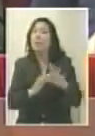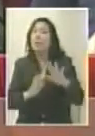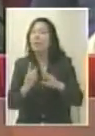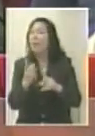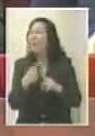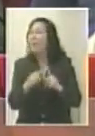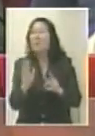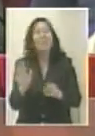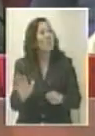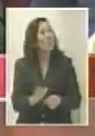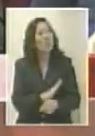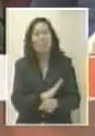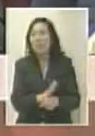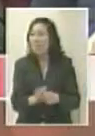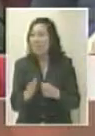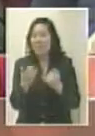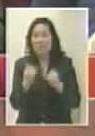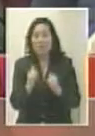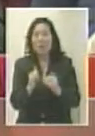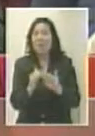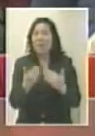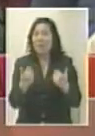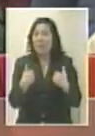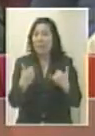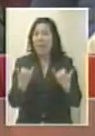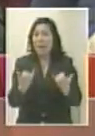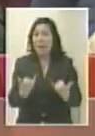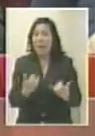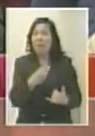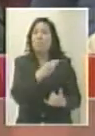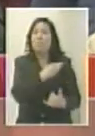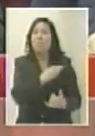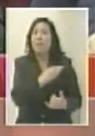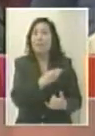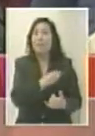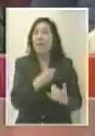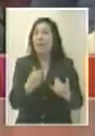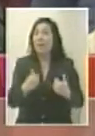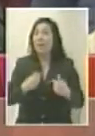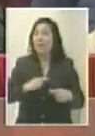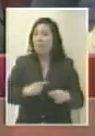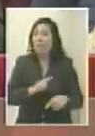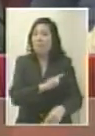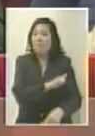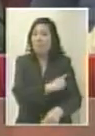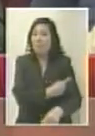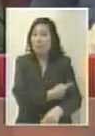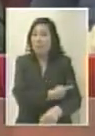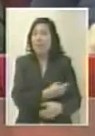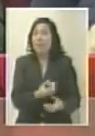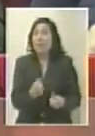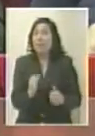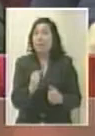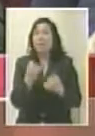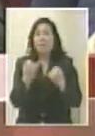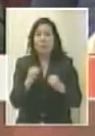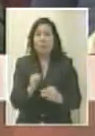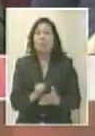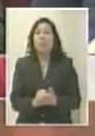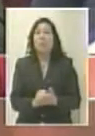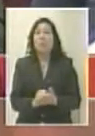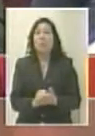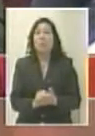no es suficiente la información que se posee en este, y el Ministerio del Ambiente tiene que liderar fuertemente el fortalecimiento del sistema de